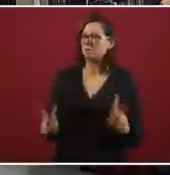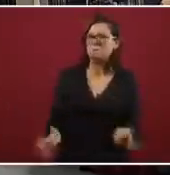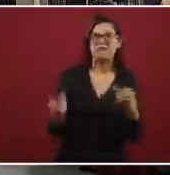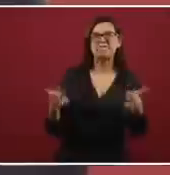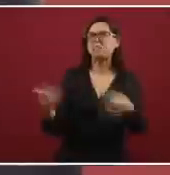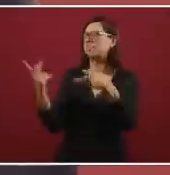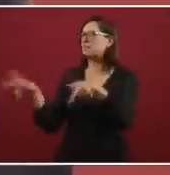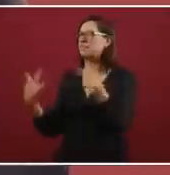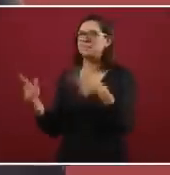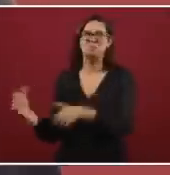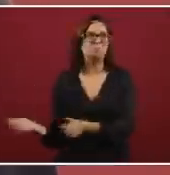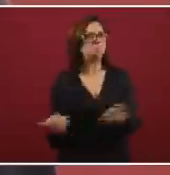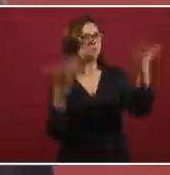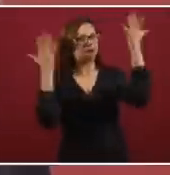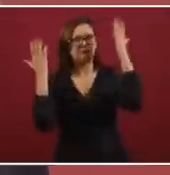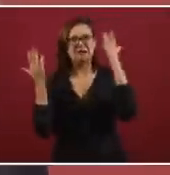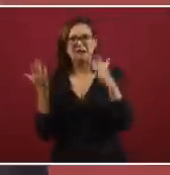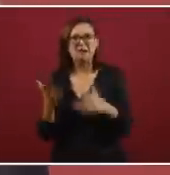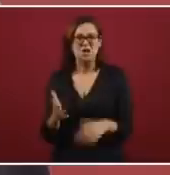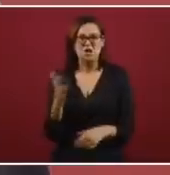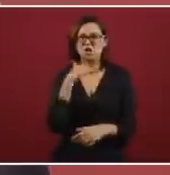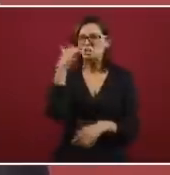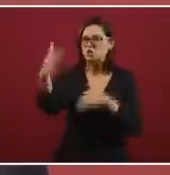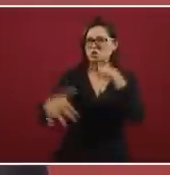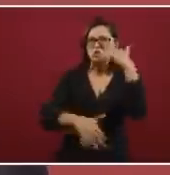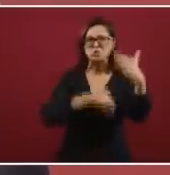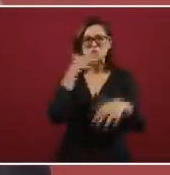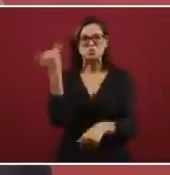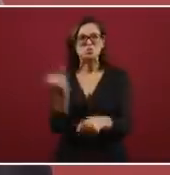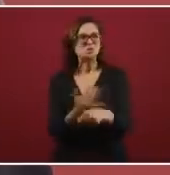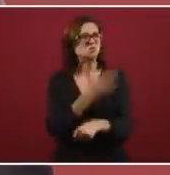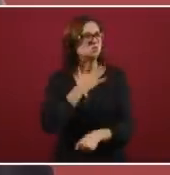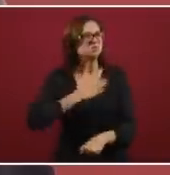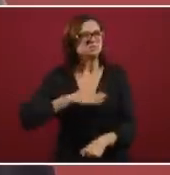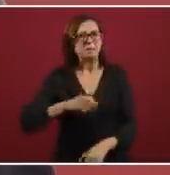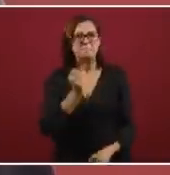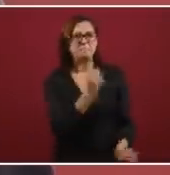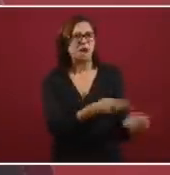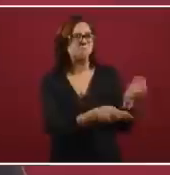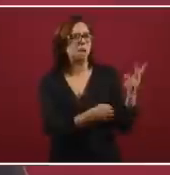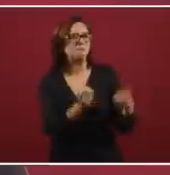corrupción, de injusticias, de privilegios.